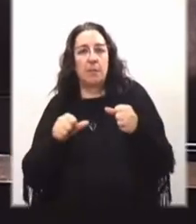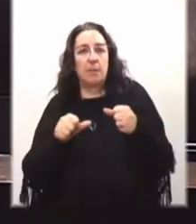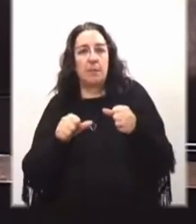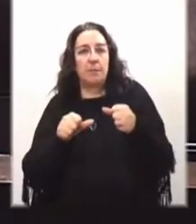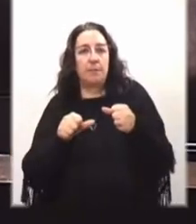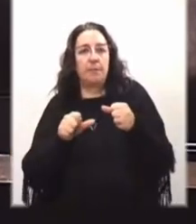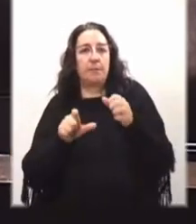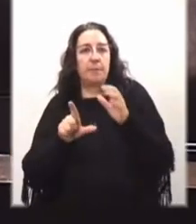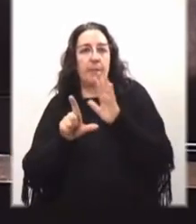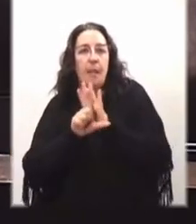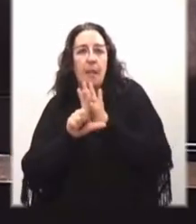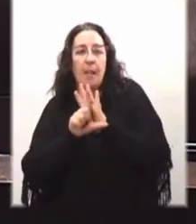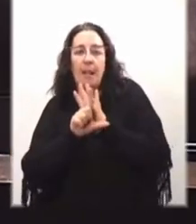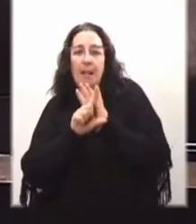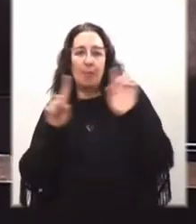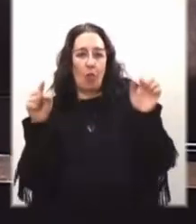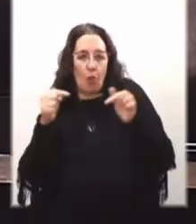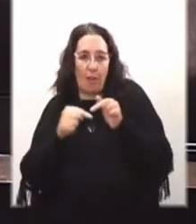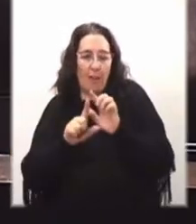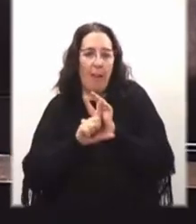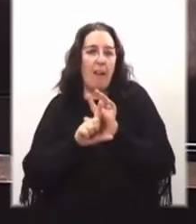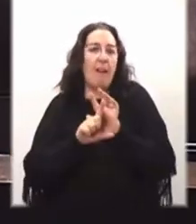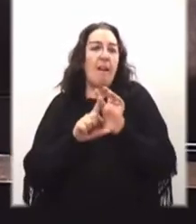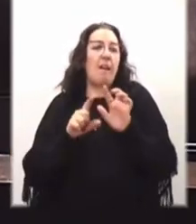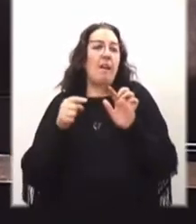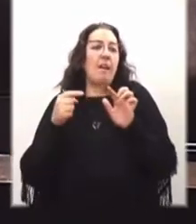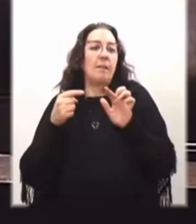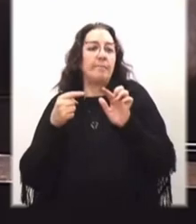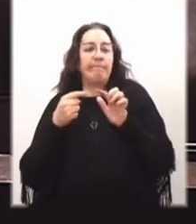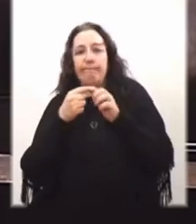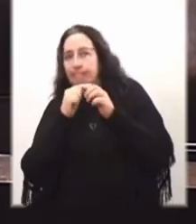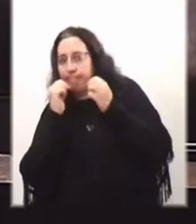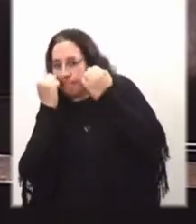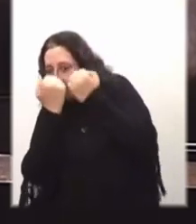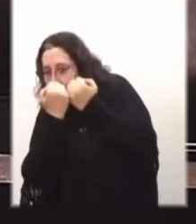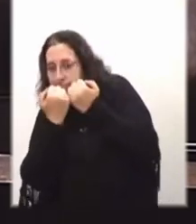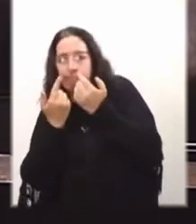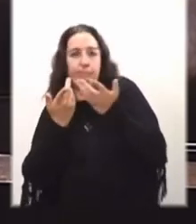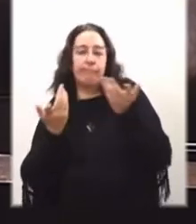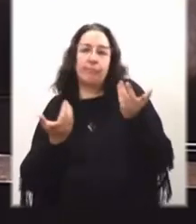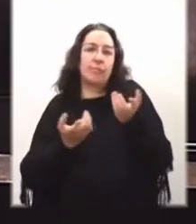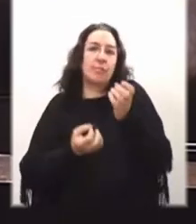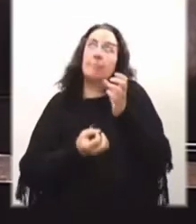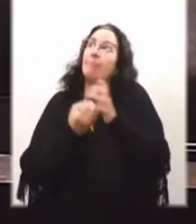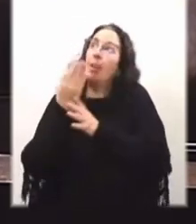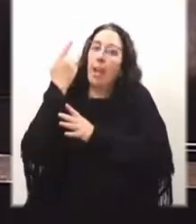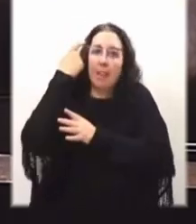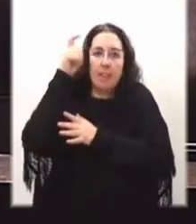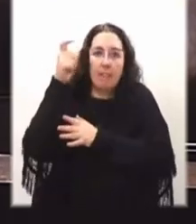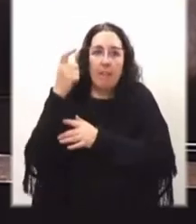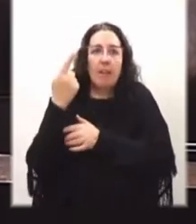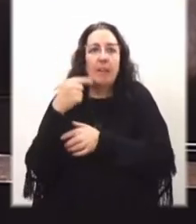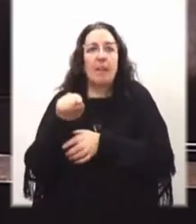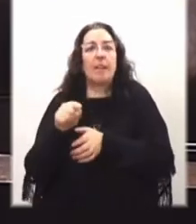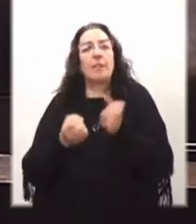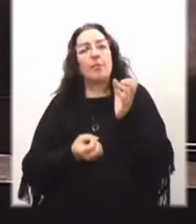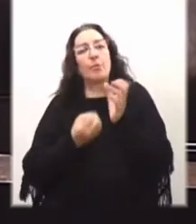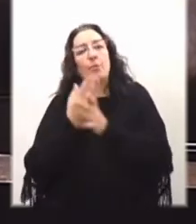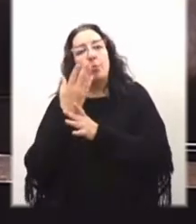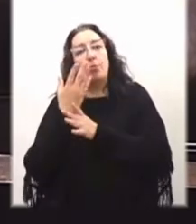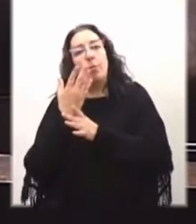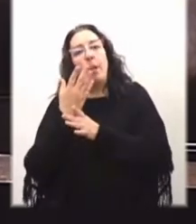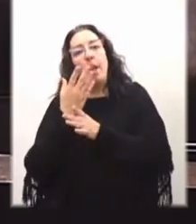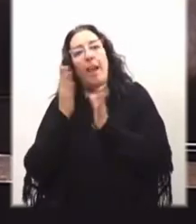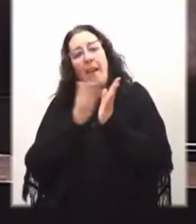legal, la actividad clandestina, todo tipo de actividades, necesariamente la creativa. Entonces ahí surgen cooperativas de apunte,